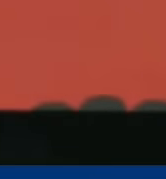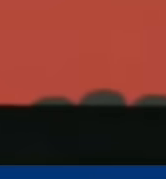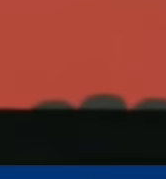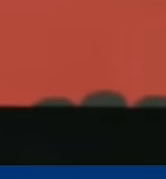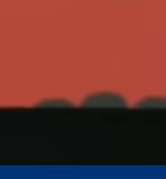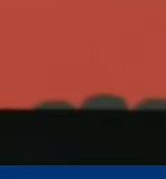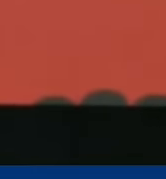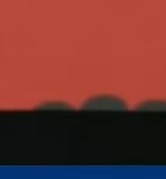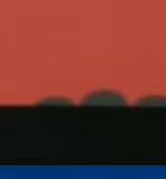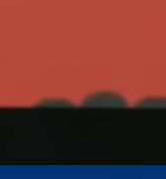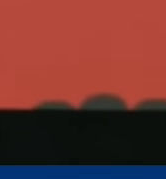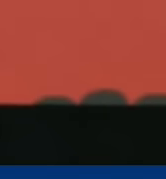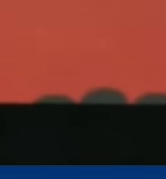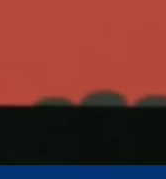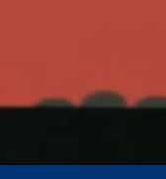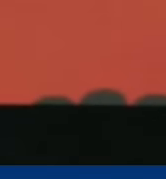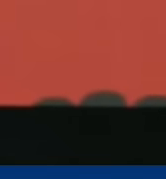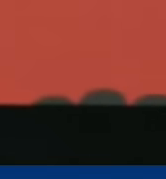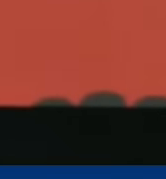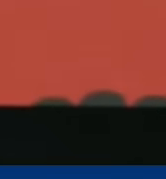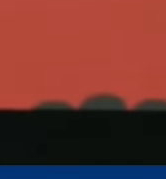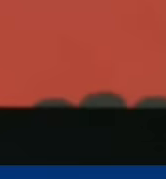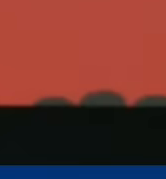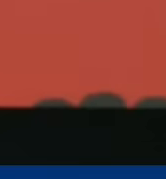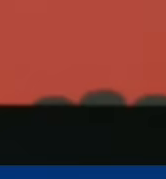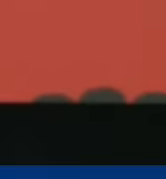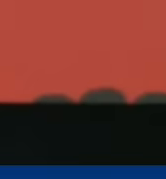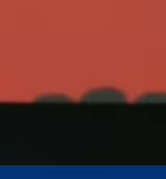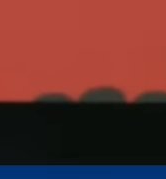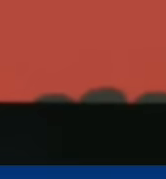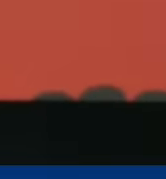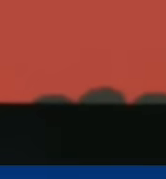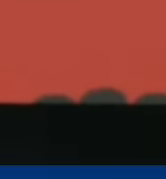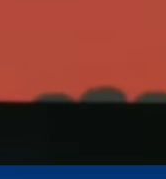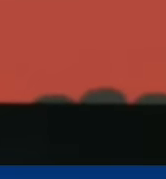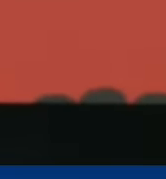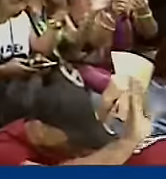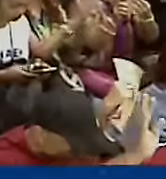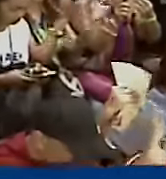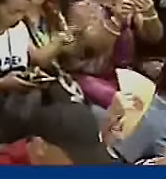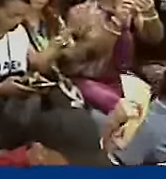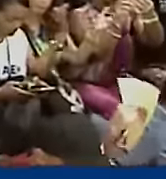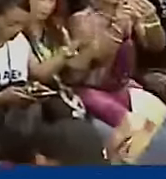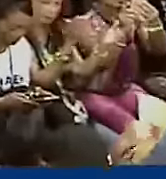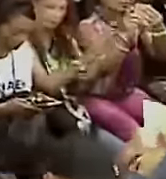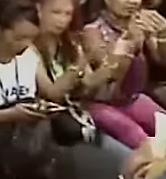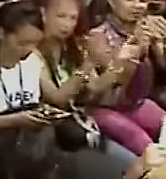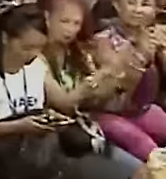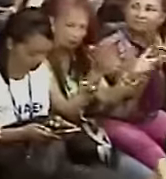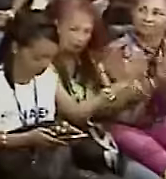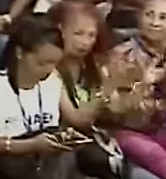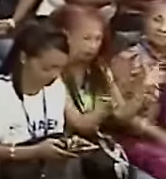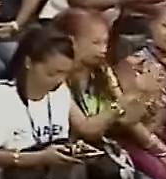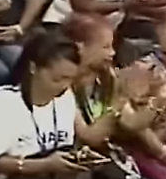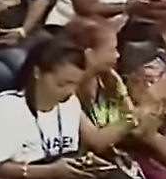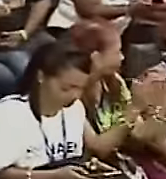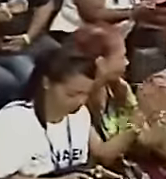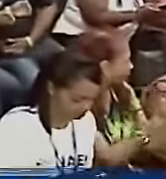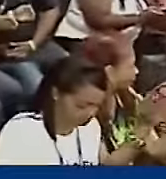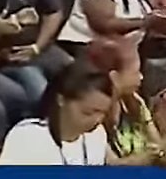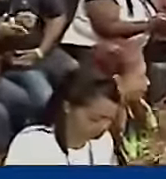a todos los emprendedores y emprendedoras de Venezuela. El motor